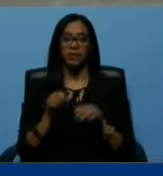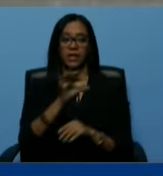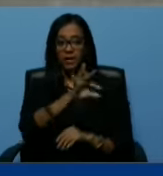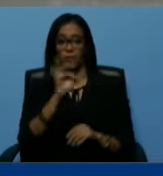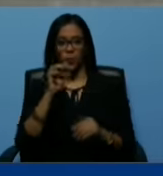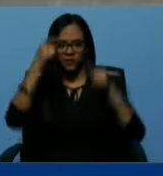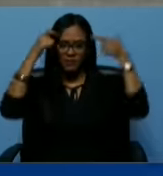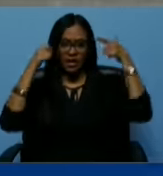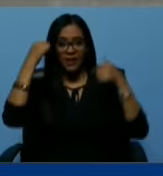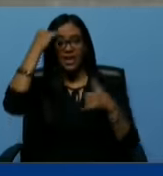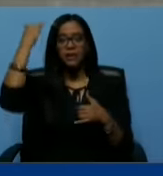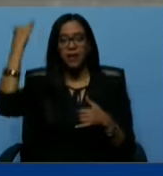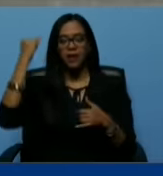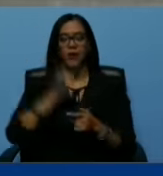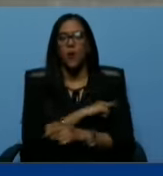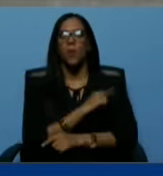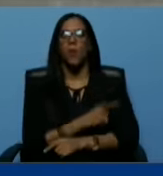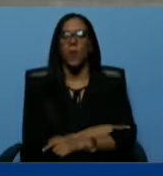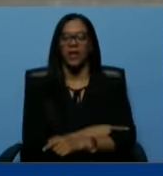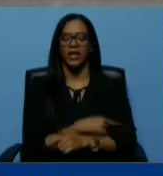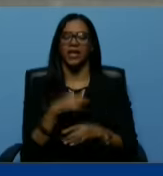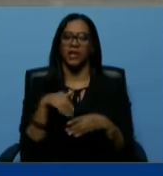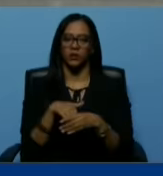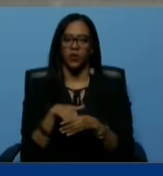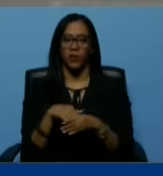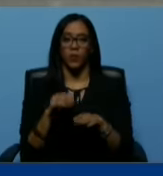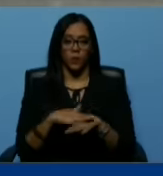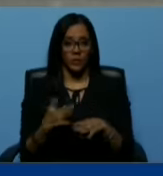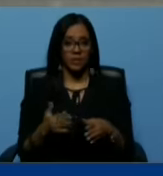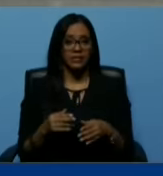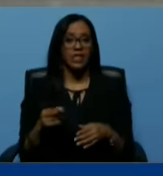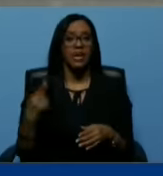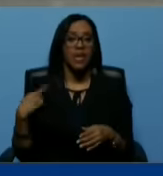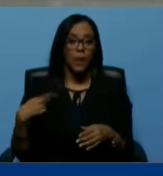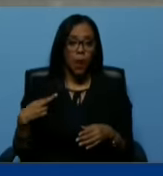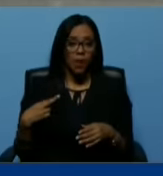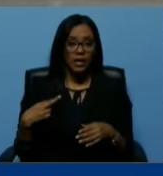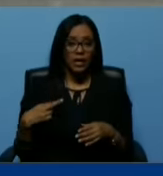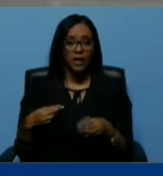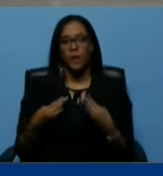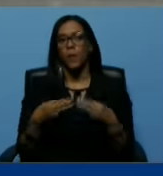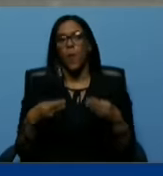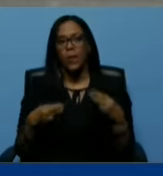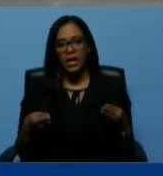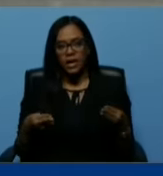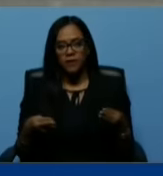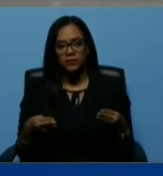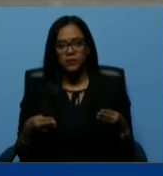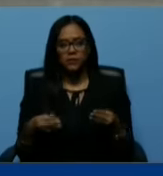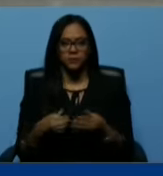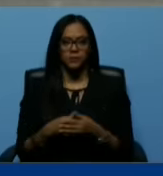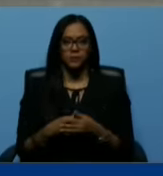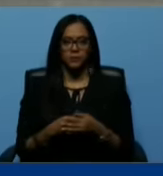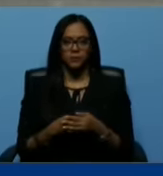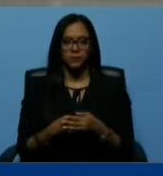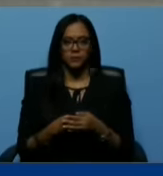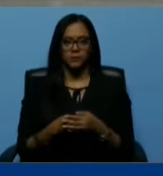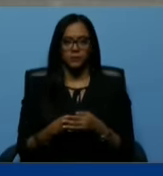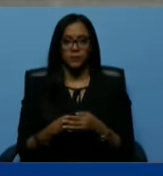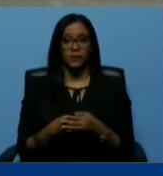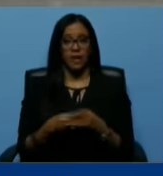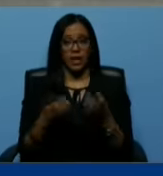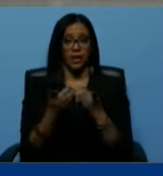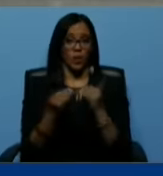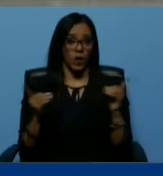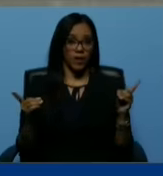la idea de un poder electoral. Porque si es república, es pública, y es